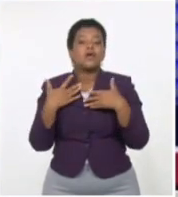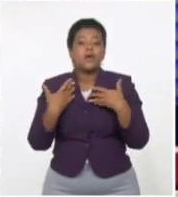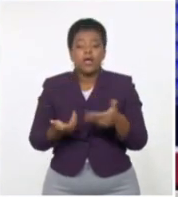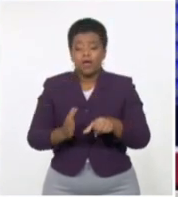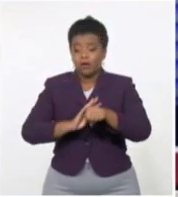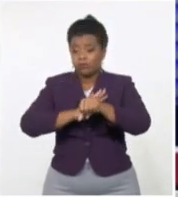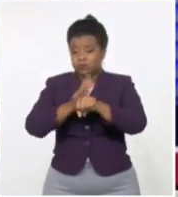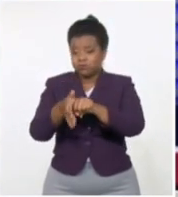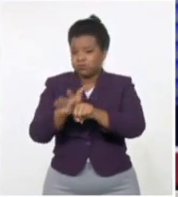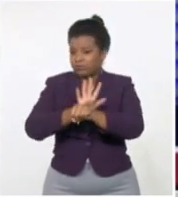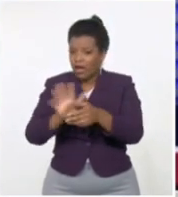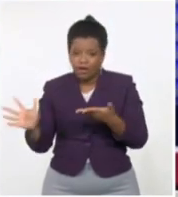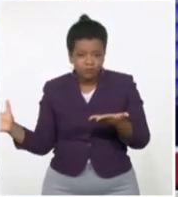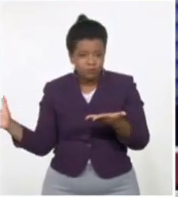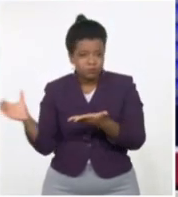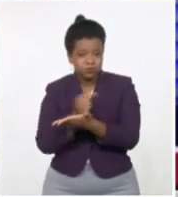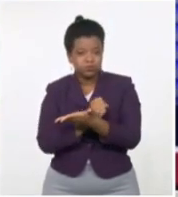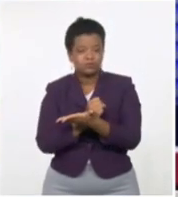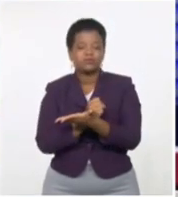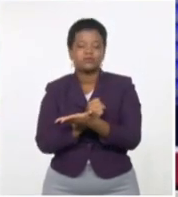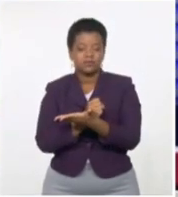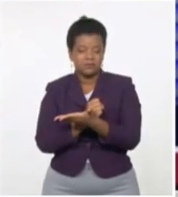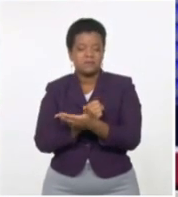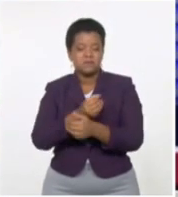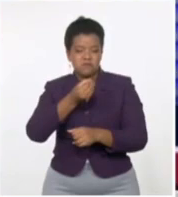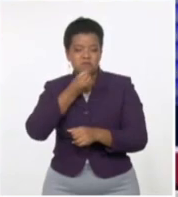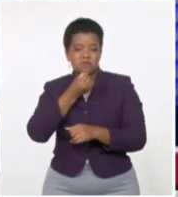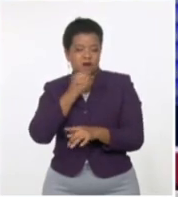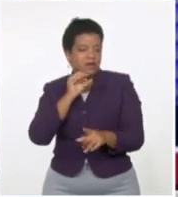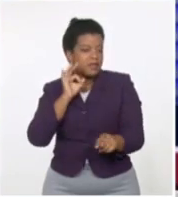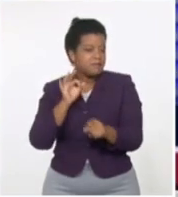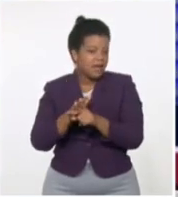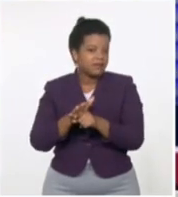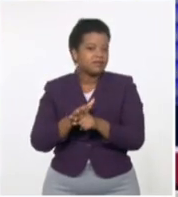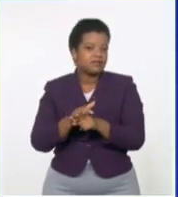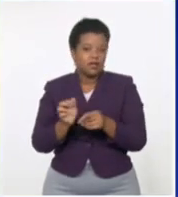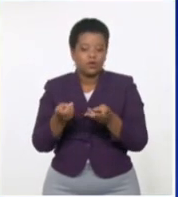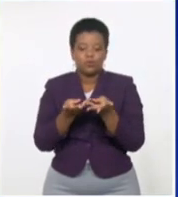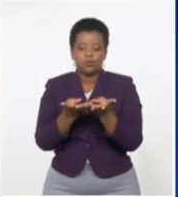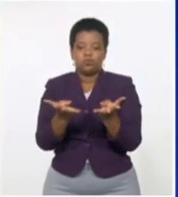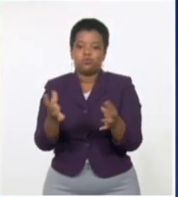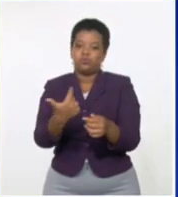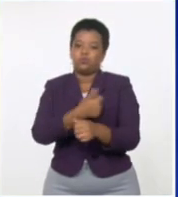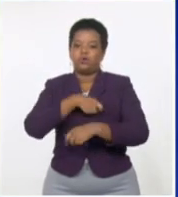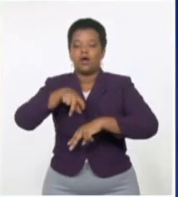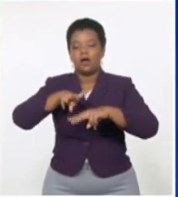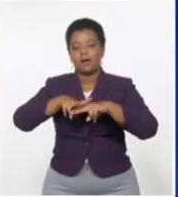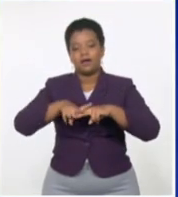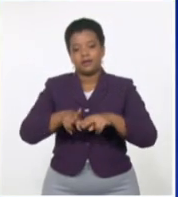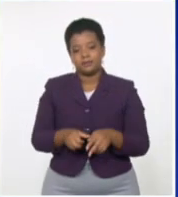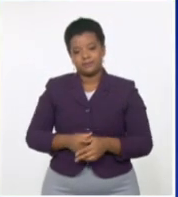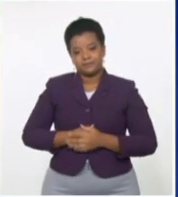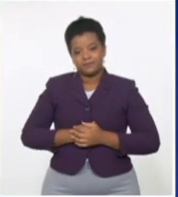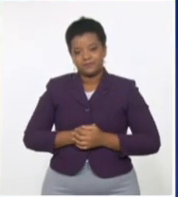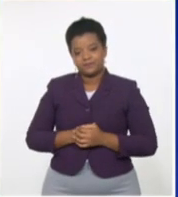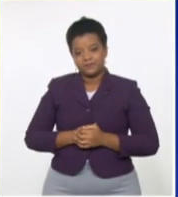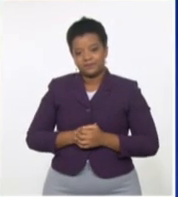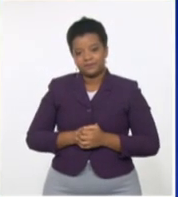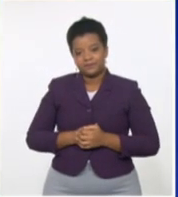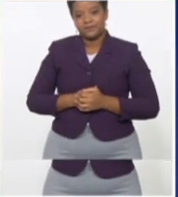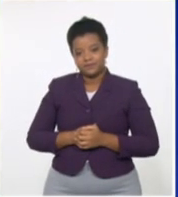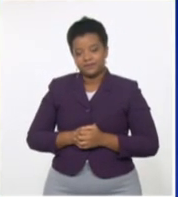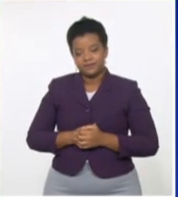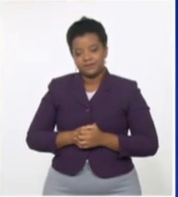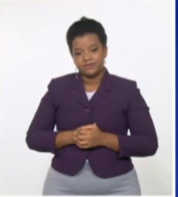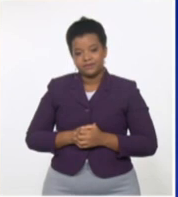epidemia finalice, bueno, podemos llevar a cabo una buena intervención en La Habana. Doctora, ¿cuáles serán los criterios de